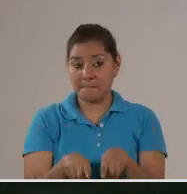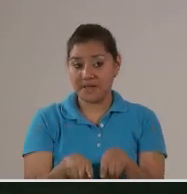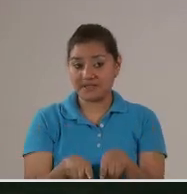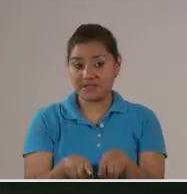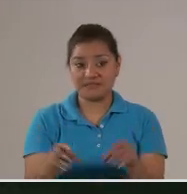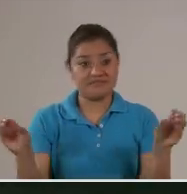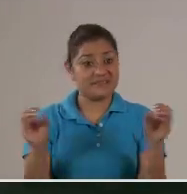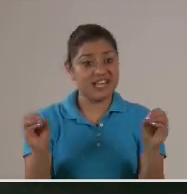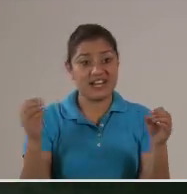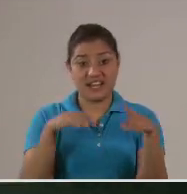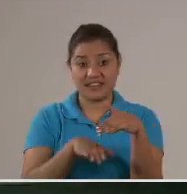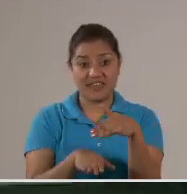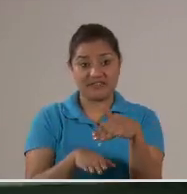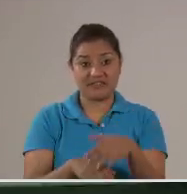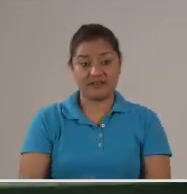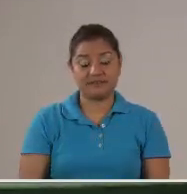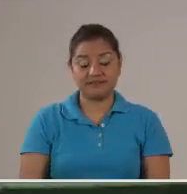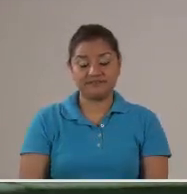nada